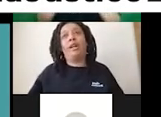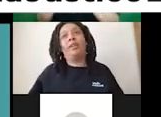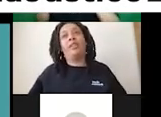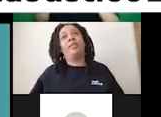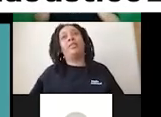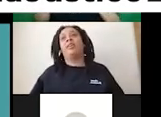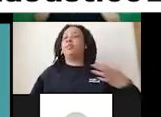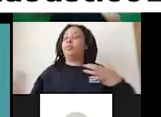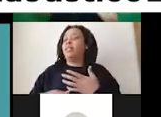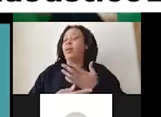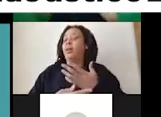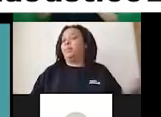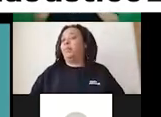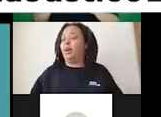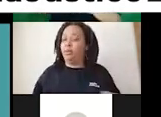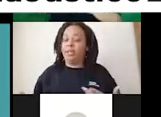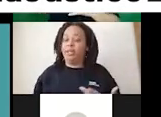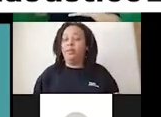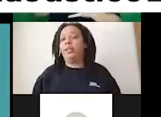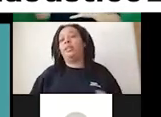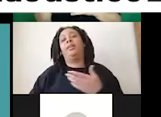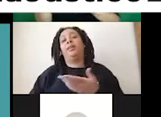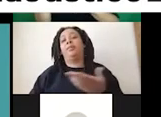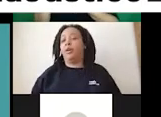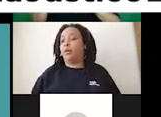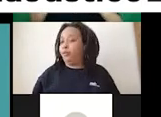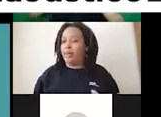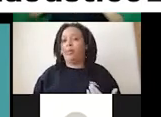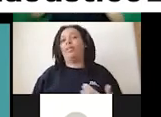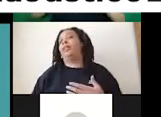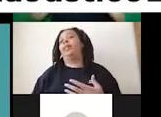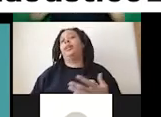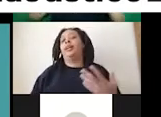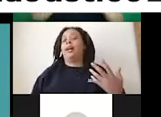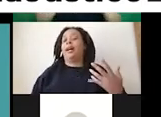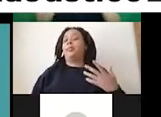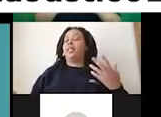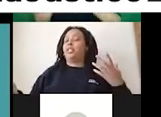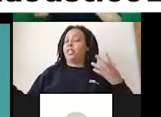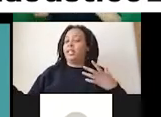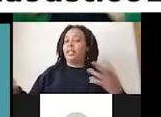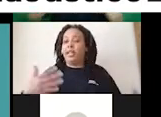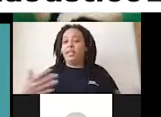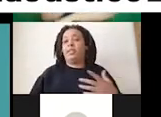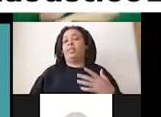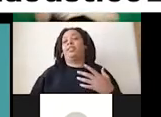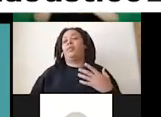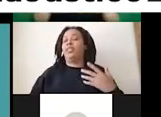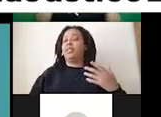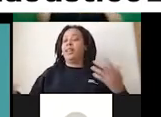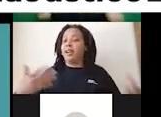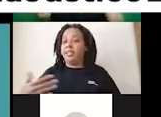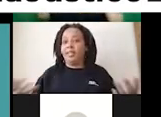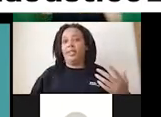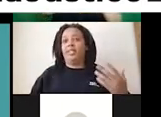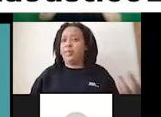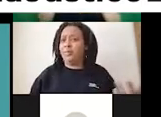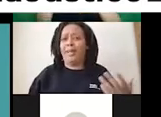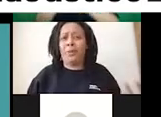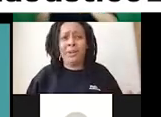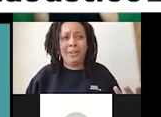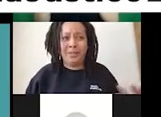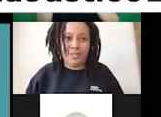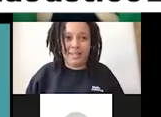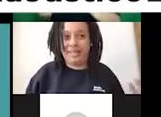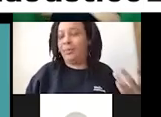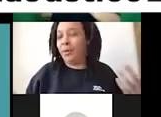mucha gente es como para muchas personas para mí mis conversaciones con amigos con mi familia es como mi